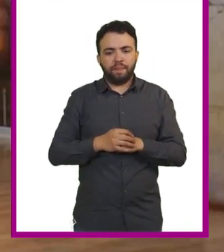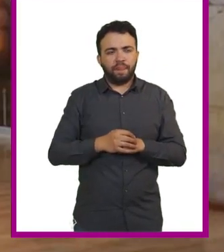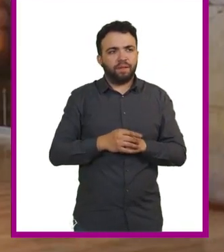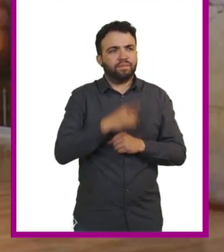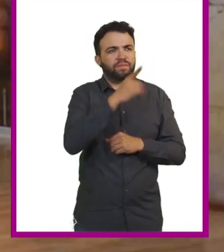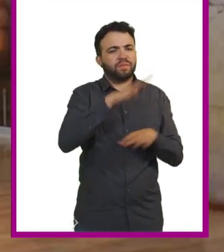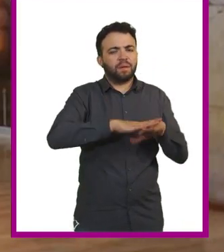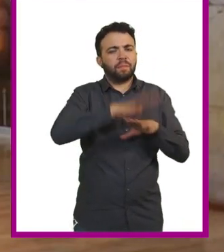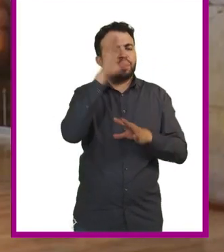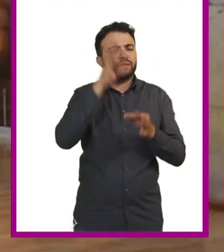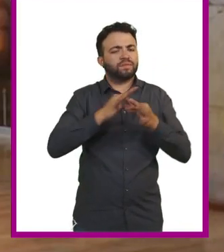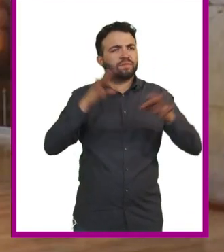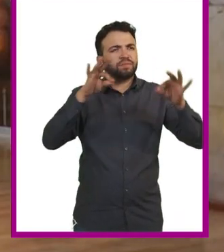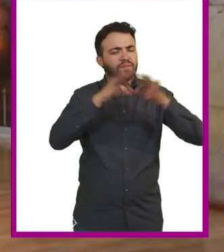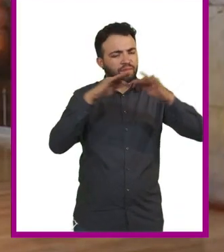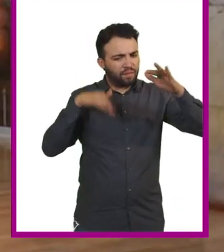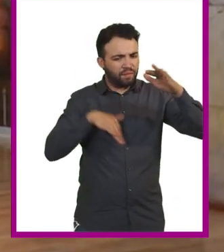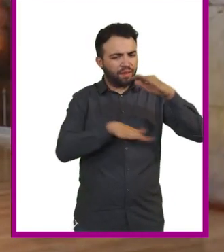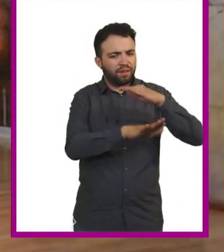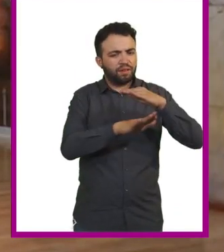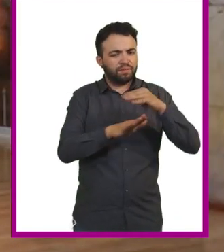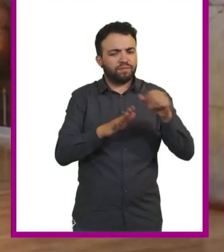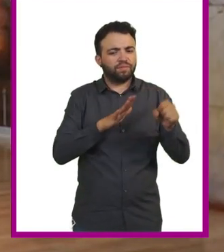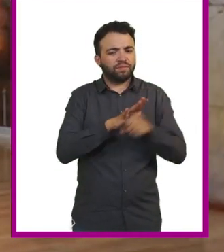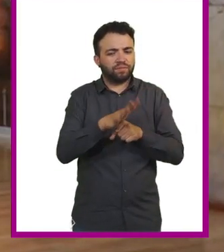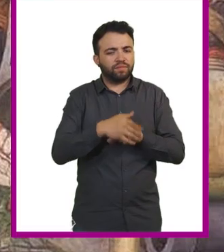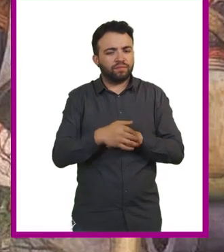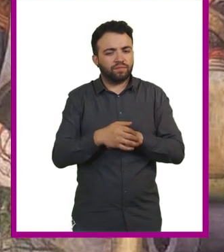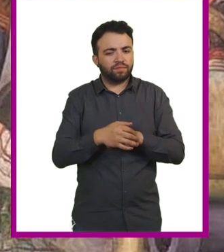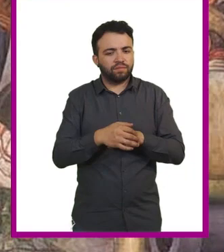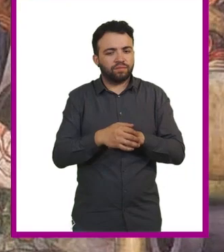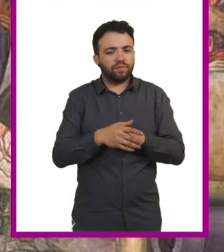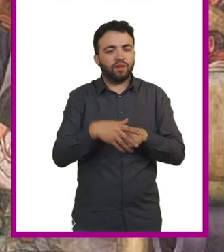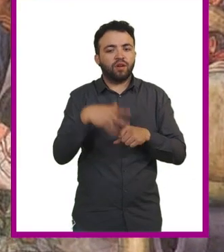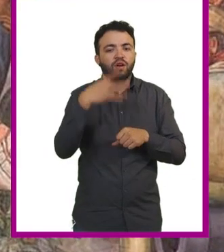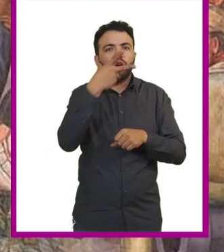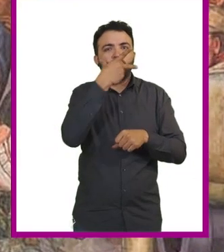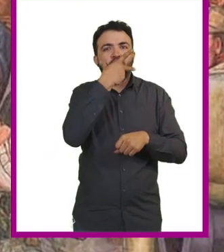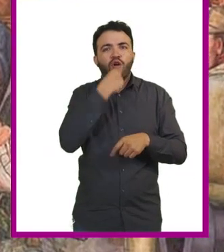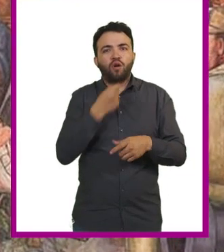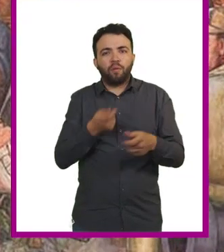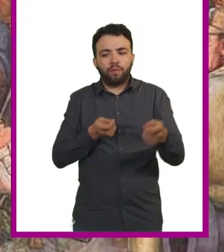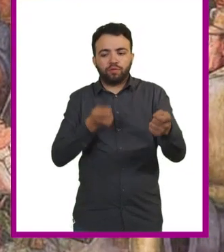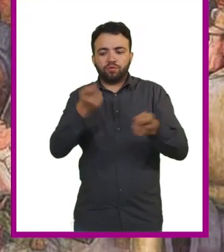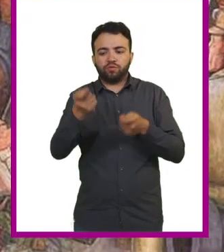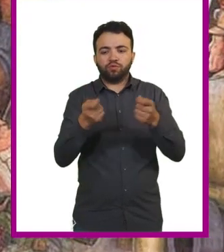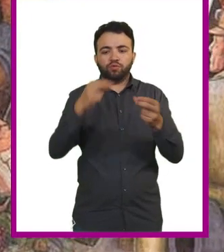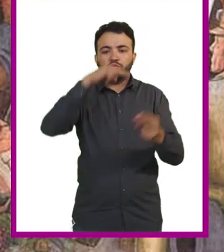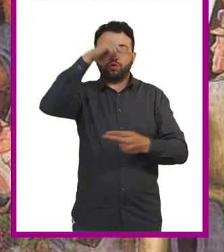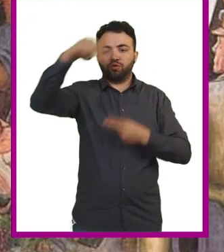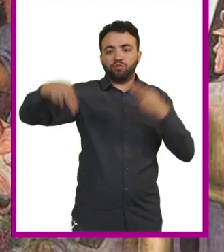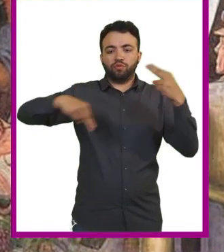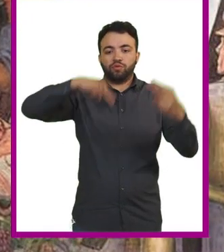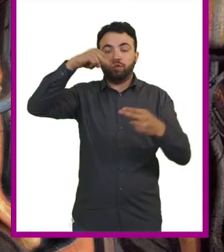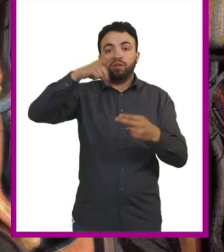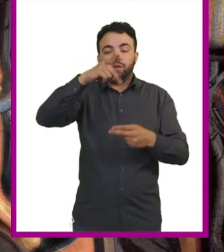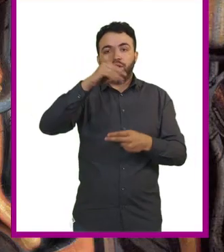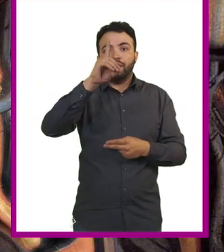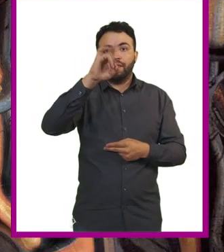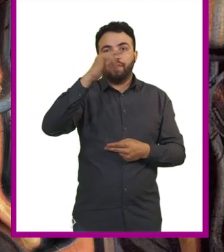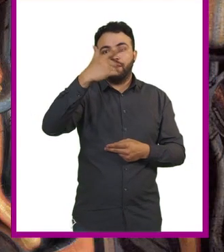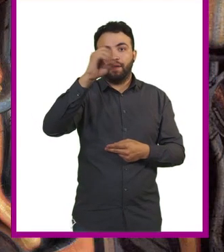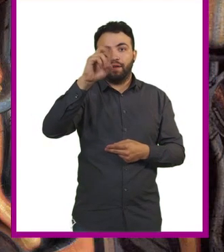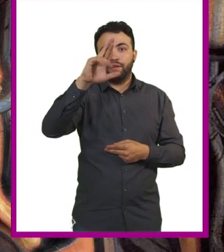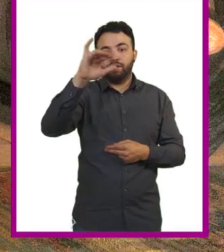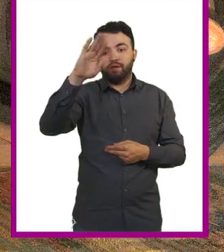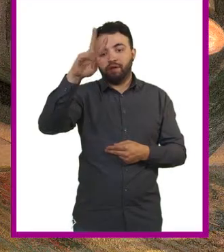Las obras más representativas dentro del palacio, hablando de murales, son El hombre controlador del universo, de Diego Rivera,